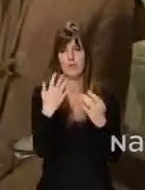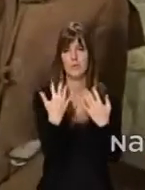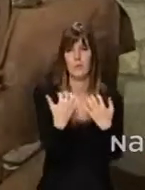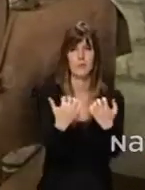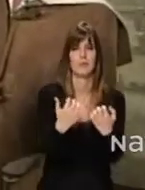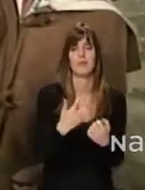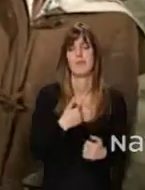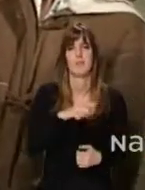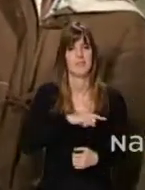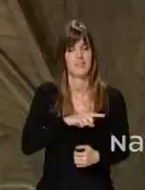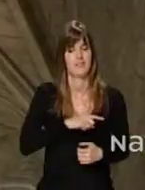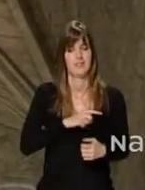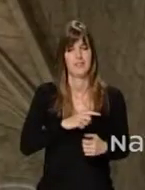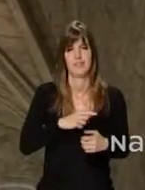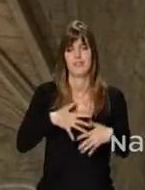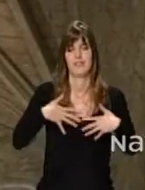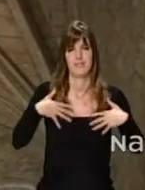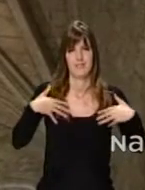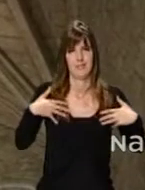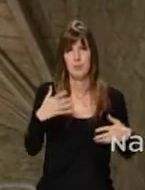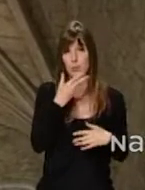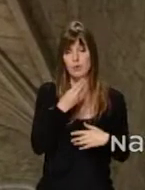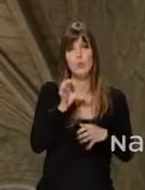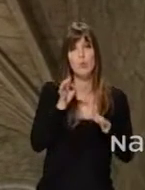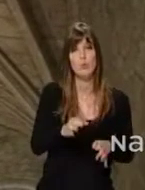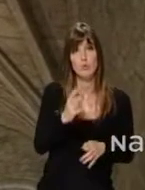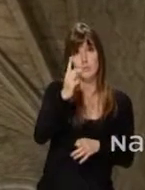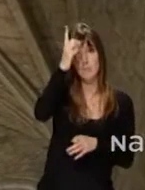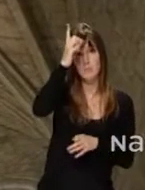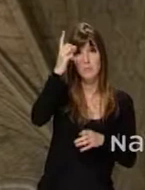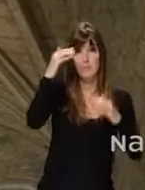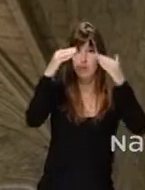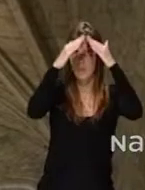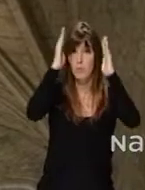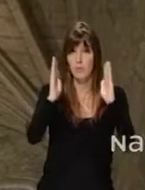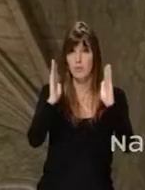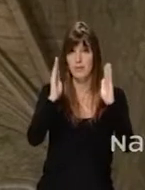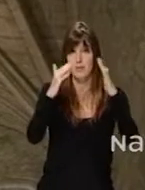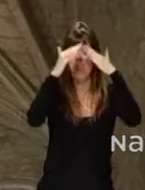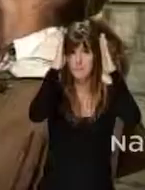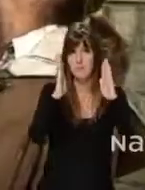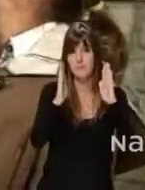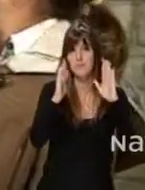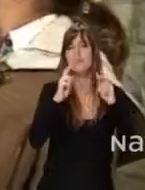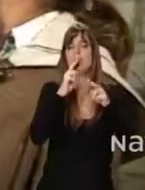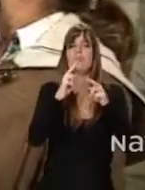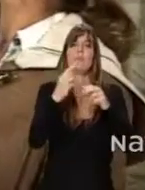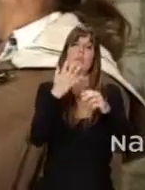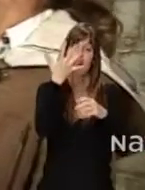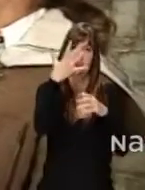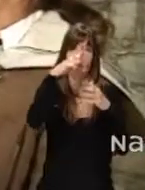queda diciendo, wow, ¿qué pasa aquí? Justo encima de donde estamos nosotros ahora es una bóveda